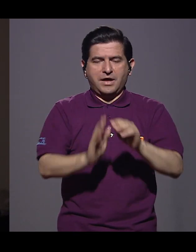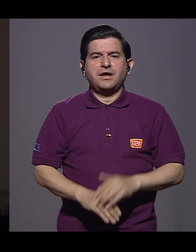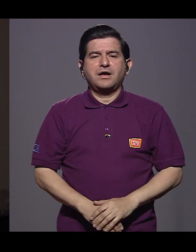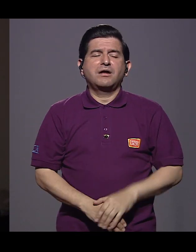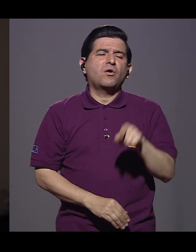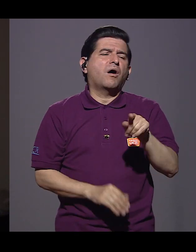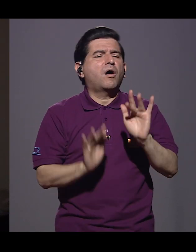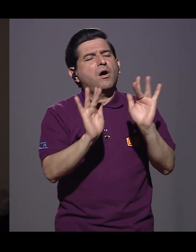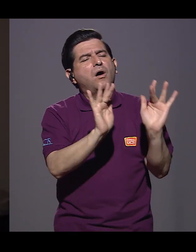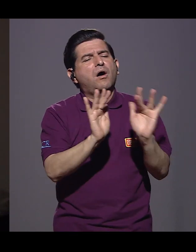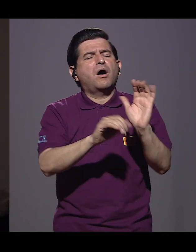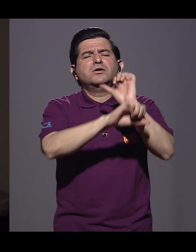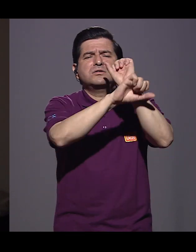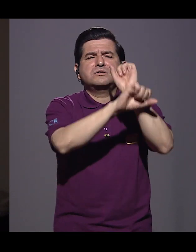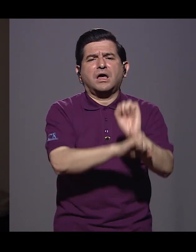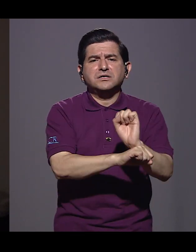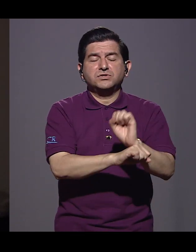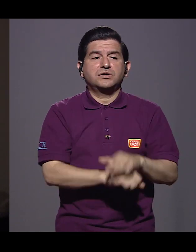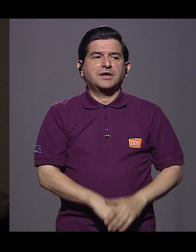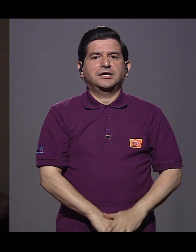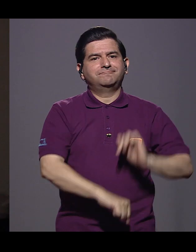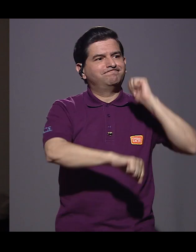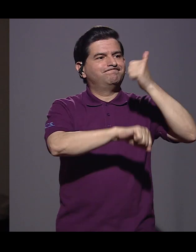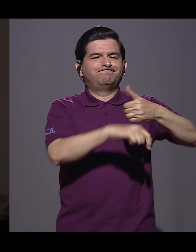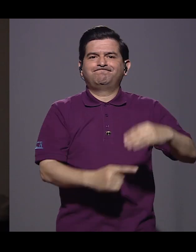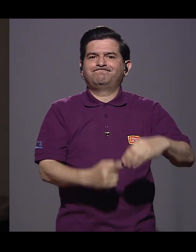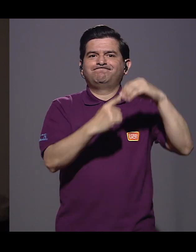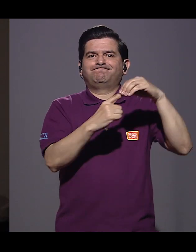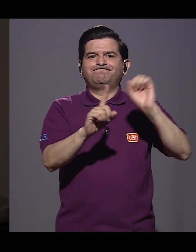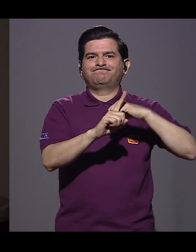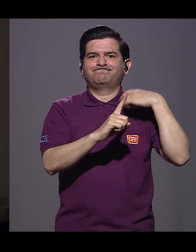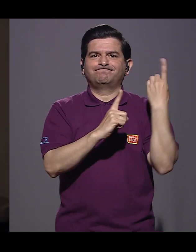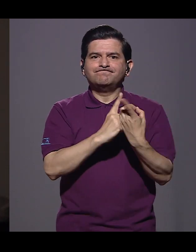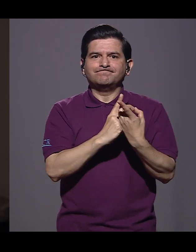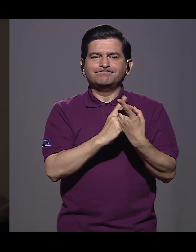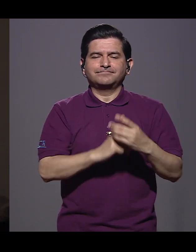modelo caritativo tradicional es el más instalado en la sociedad.